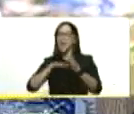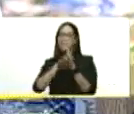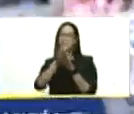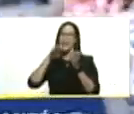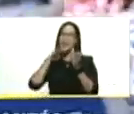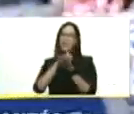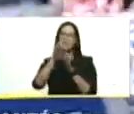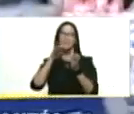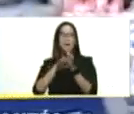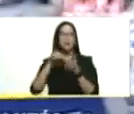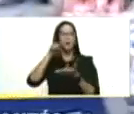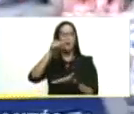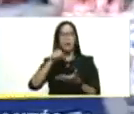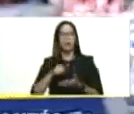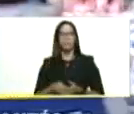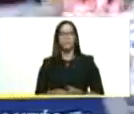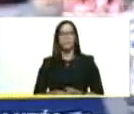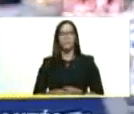Avanzar los CLAP.